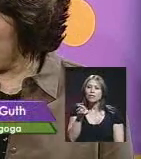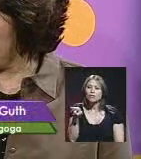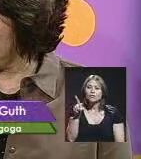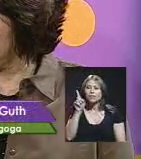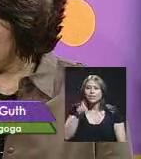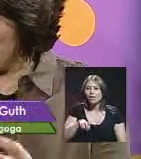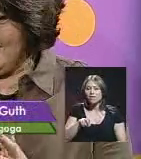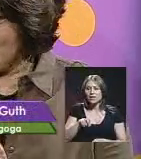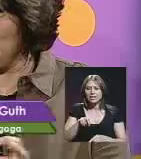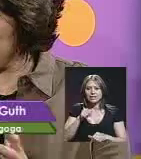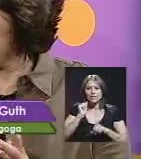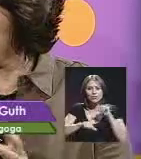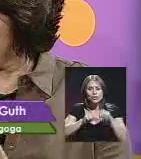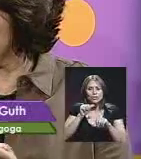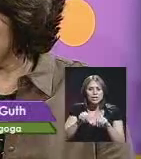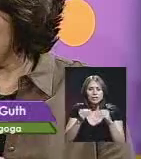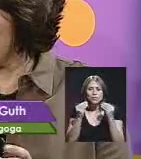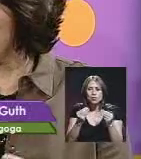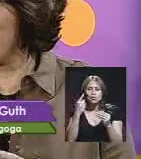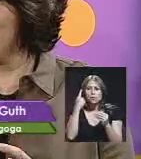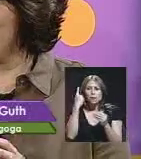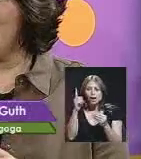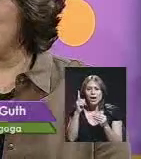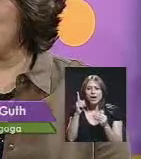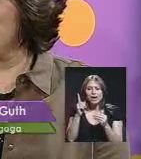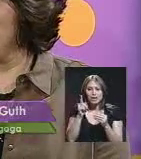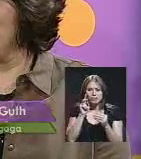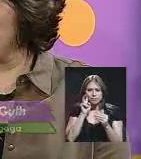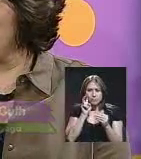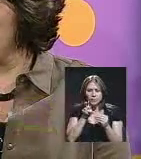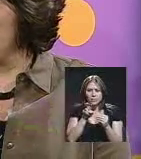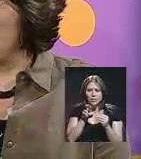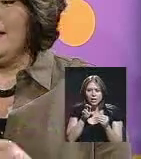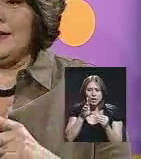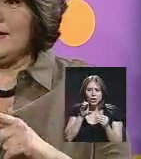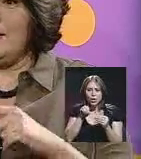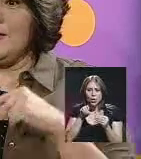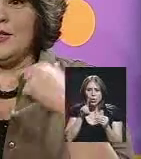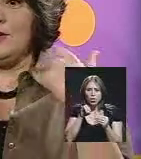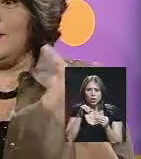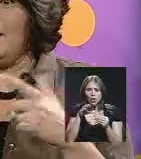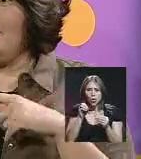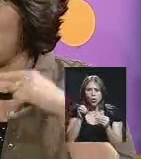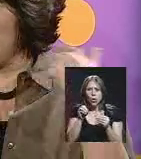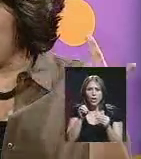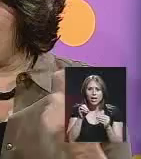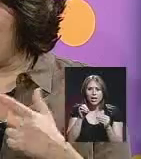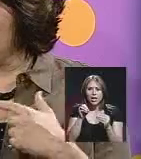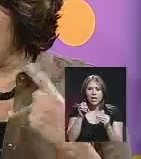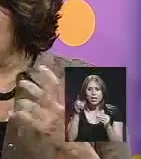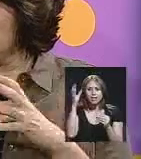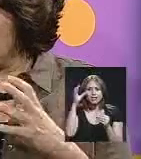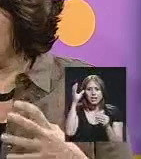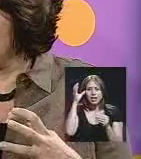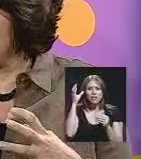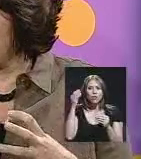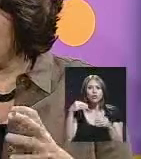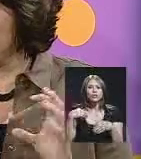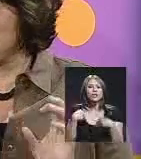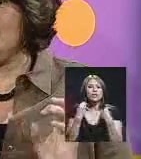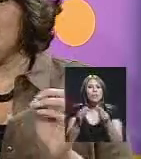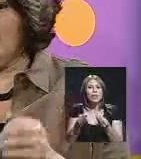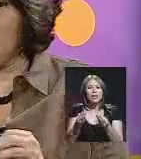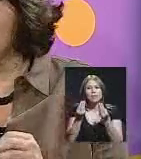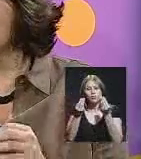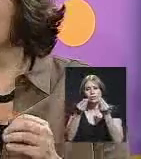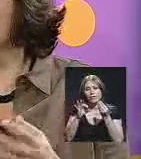el código, esos simbolitos que están enfrente de ellos en un libro. El cerebro se los va a devolver de muchas maneras